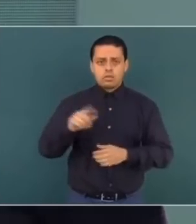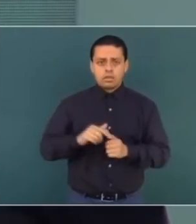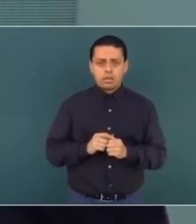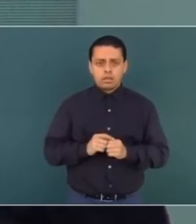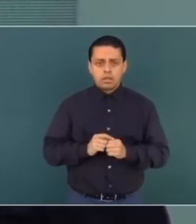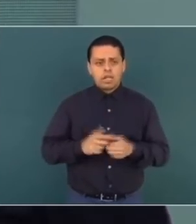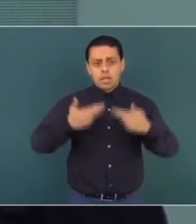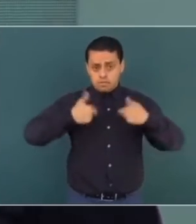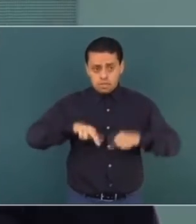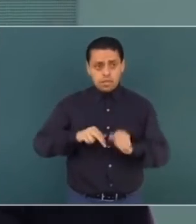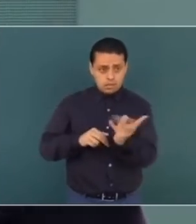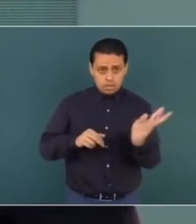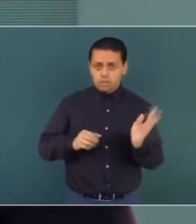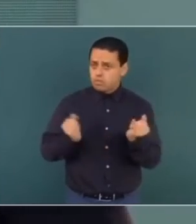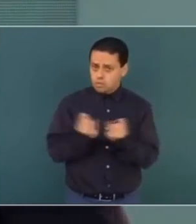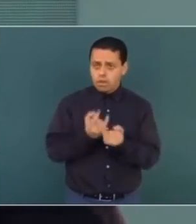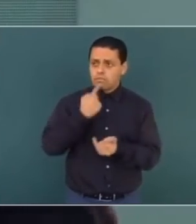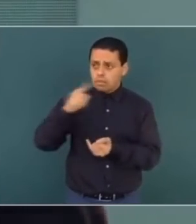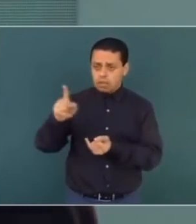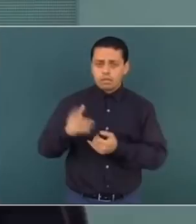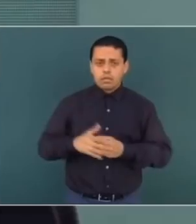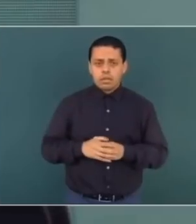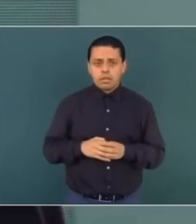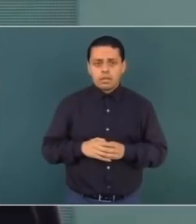o sus representantes,